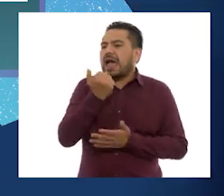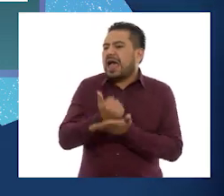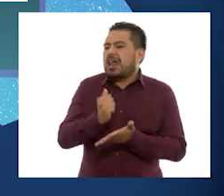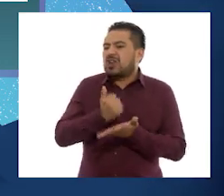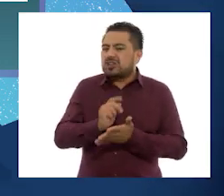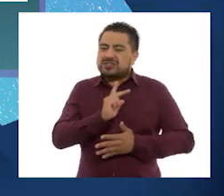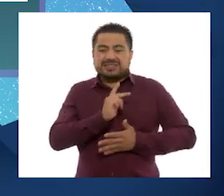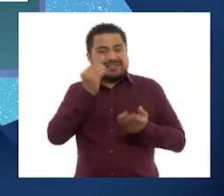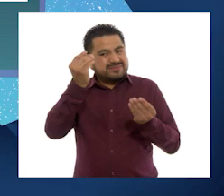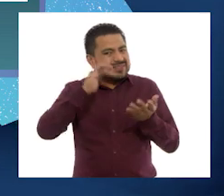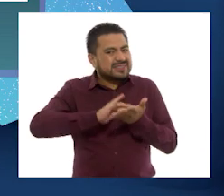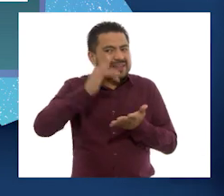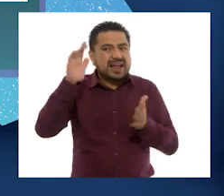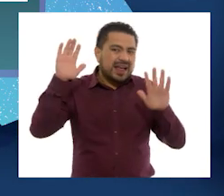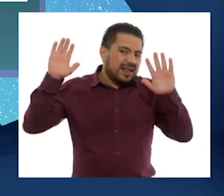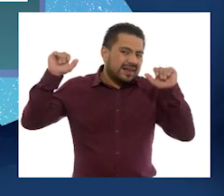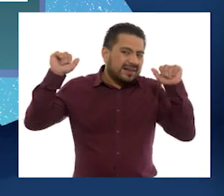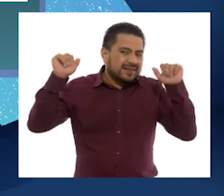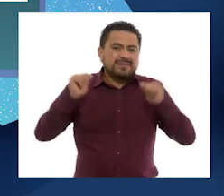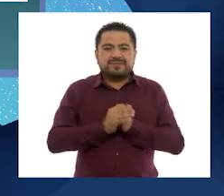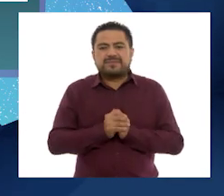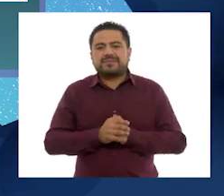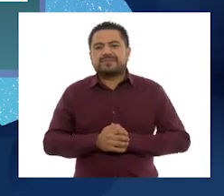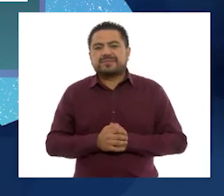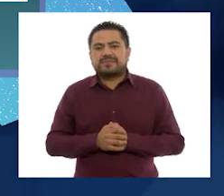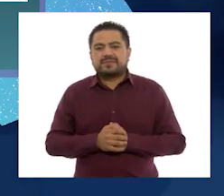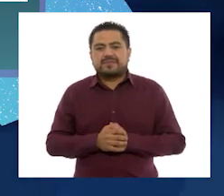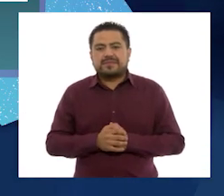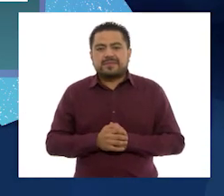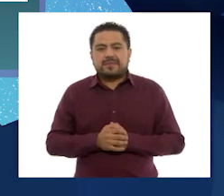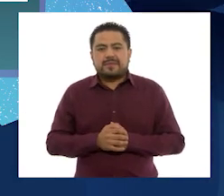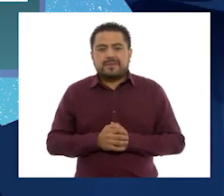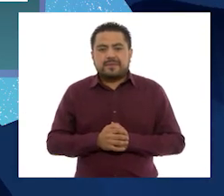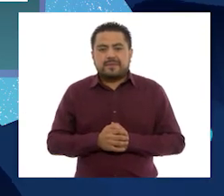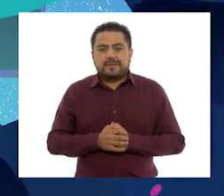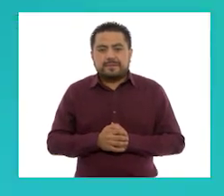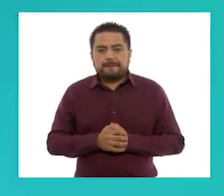arroz. Gracias, adiós. Adiós.